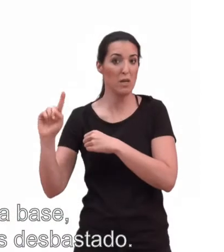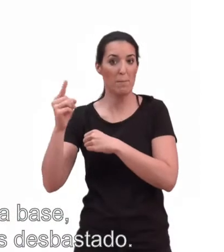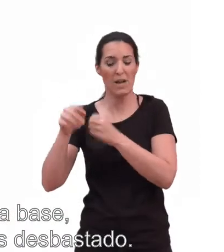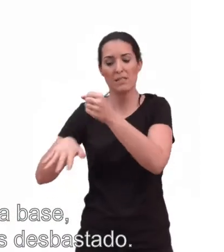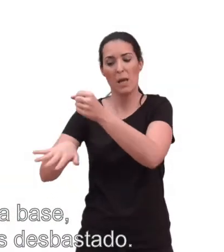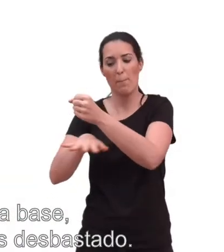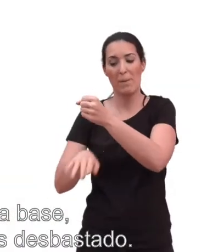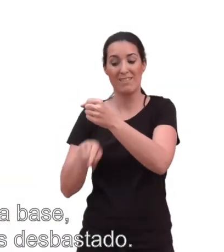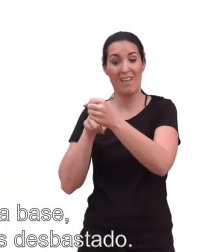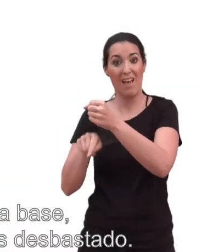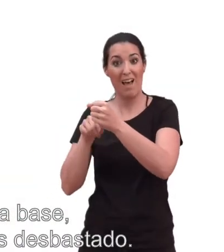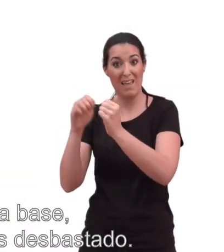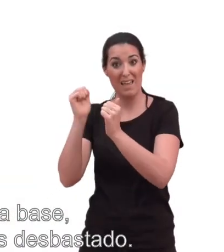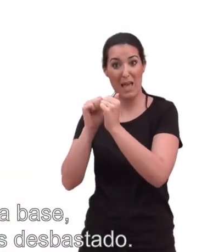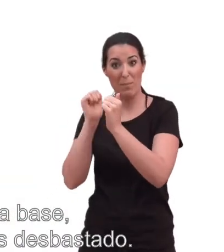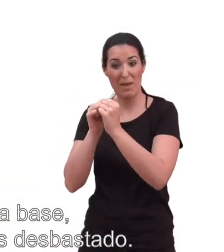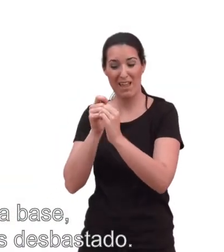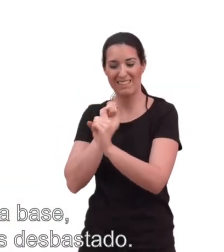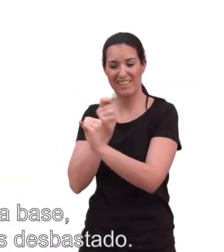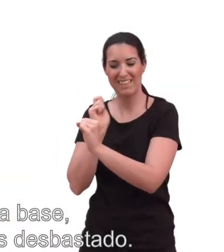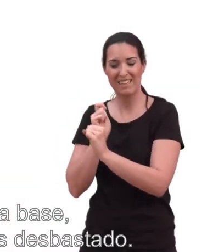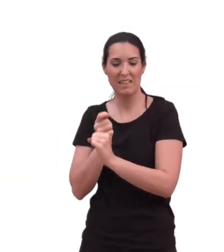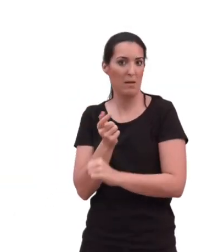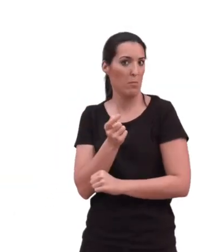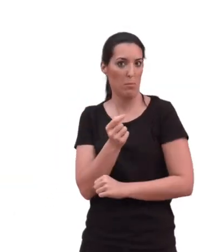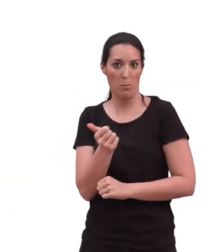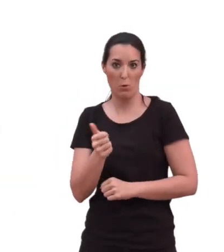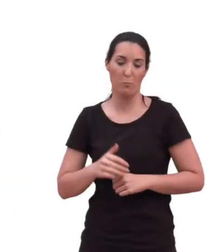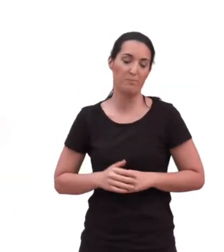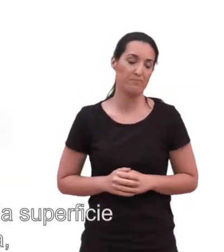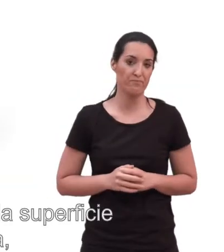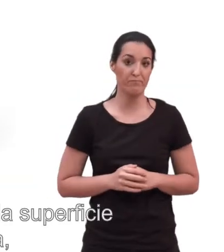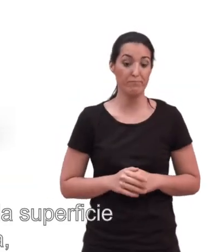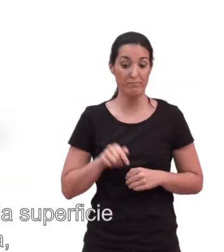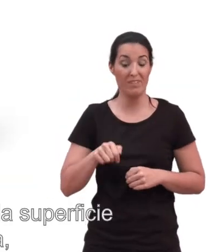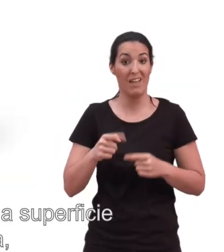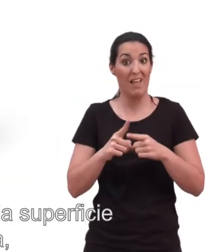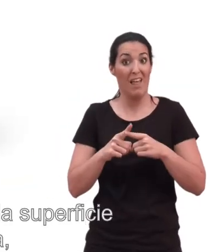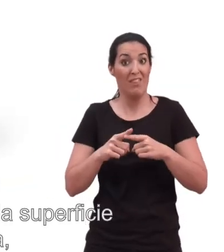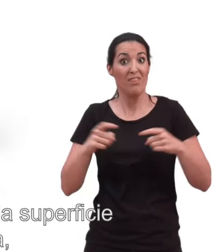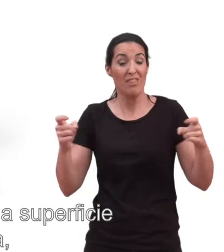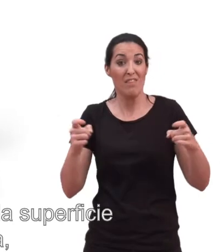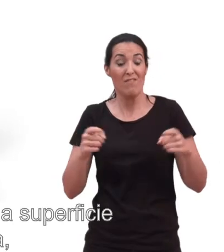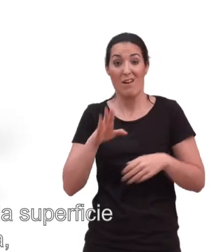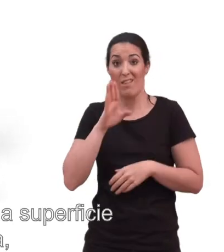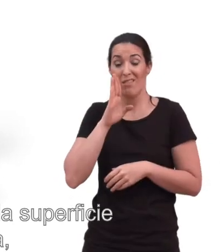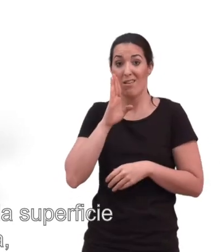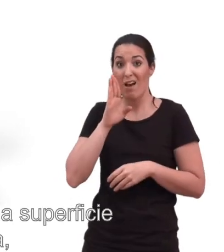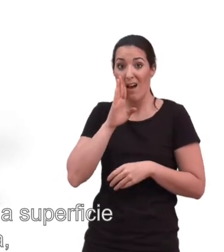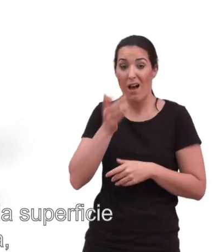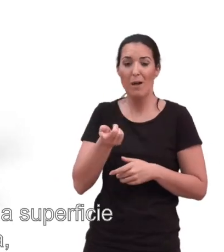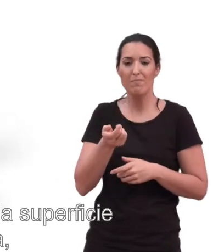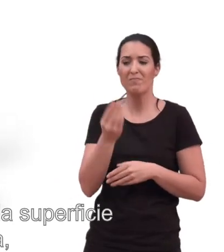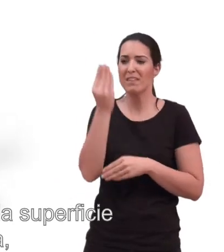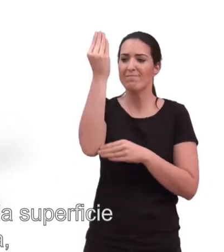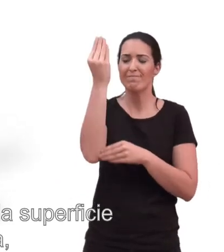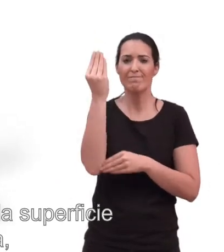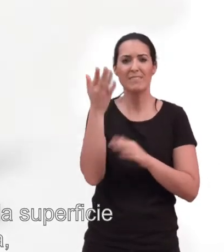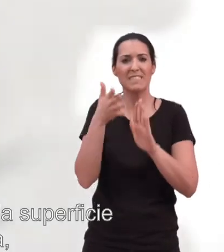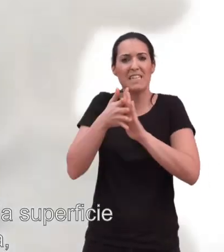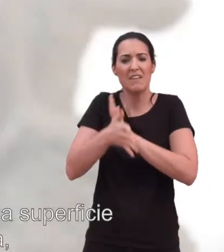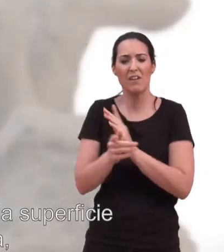de mineral está apenas desbastado. Esta tensión entre las cualidades de la superficie